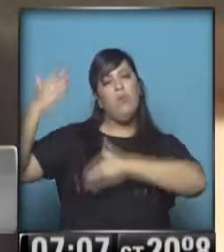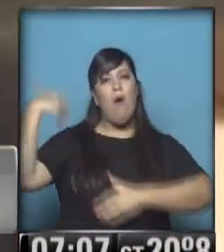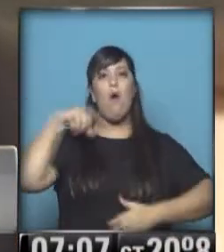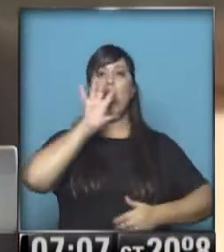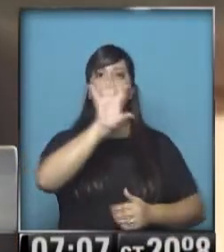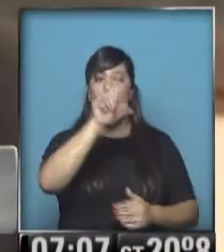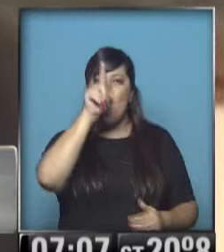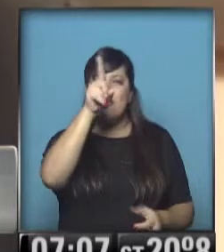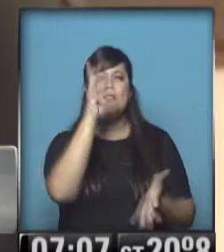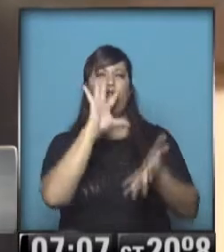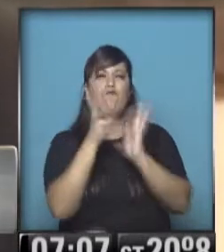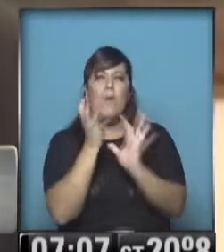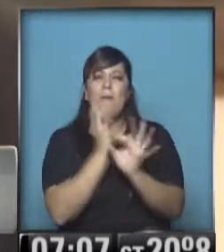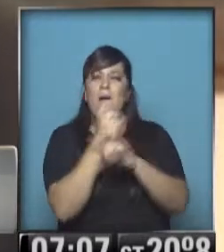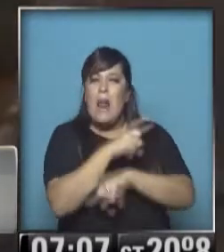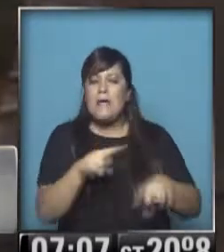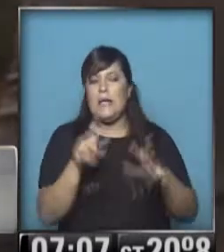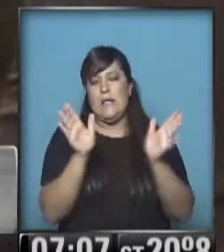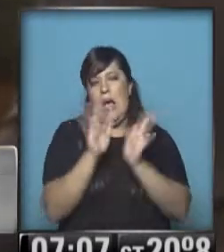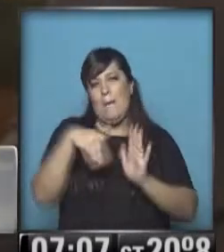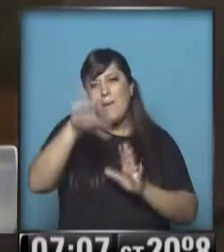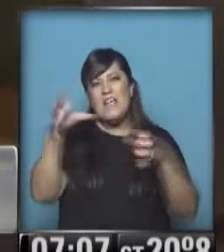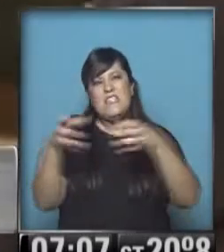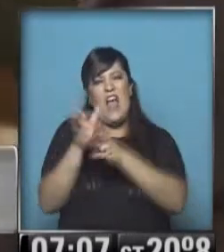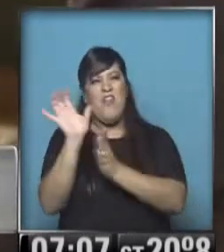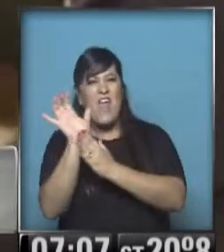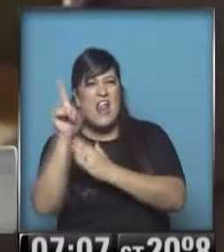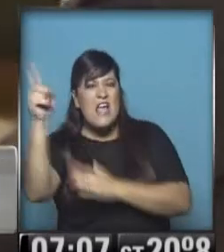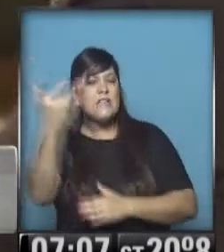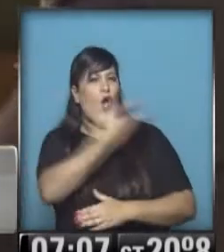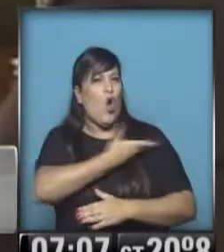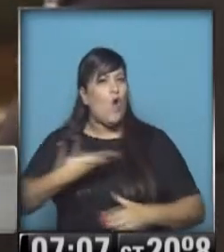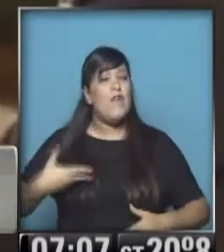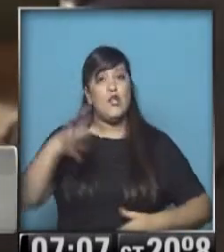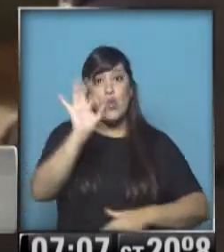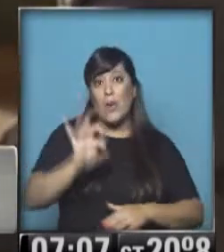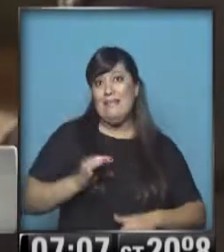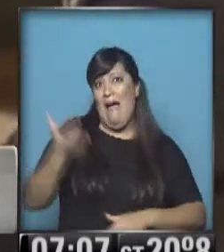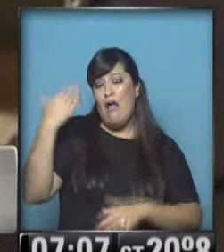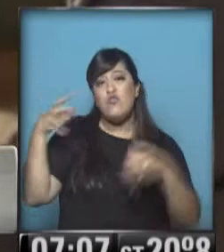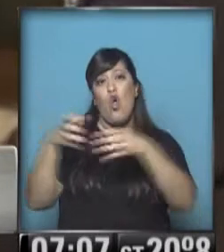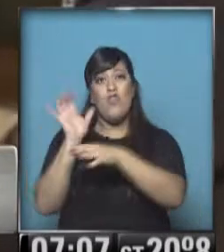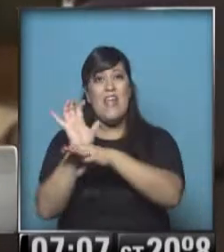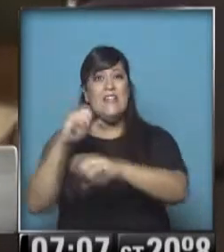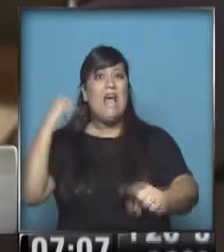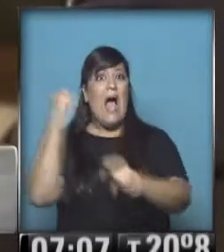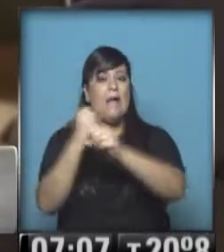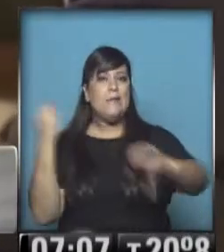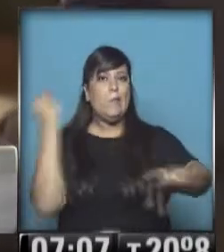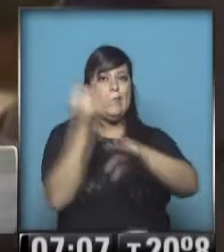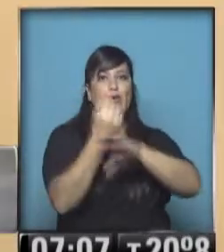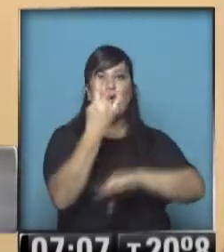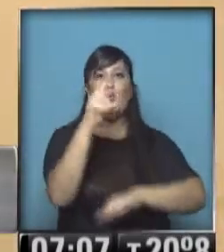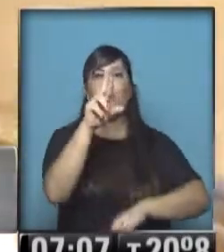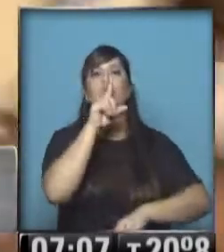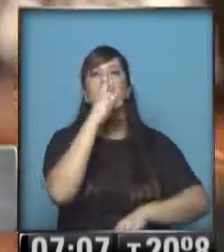de características de derecha, liberal, con sus gobiernos durante los últimos 50 años, hasta que llegó Urtubey con el proyecto nacional